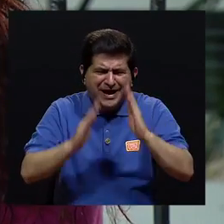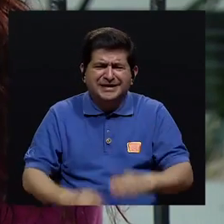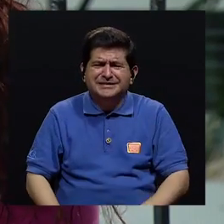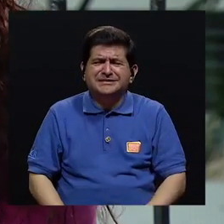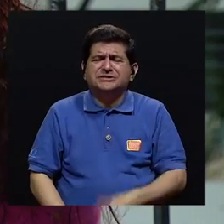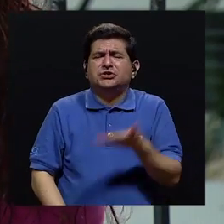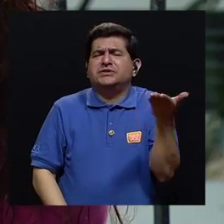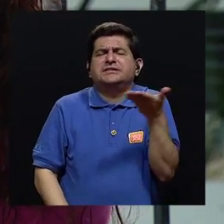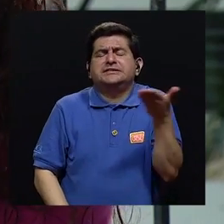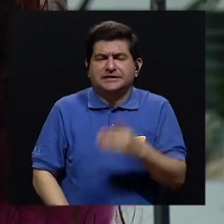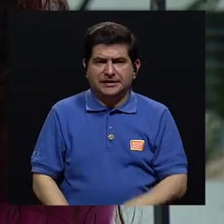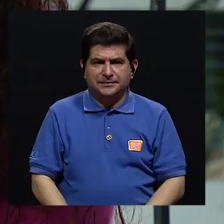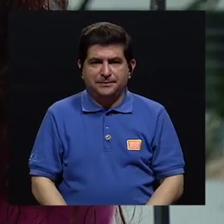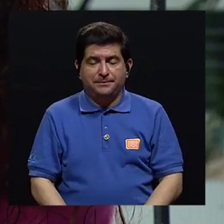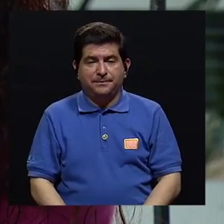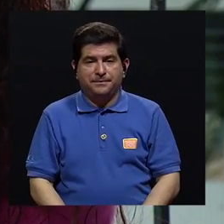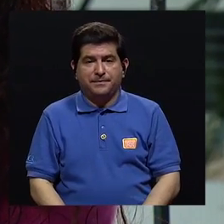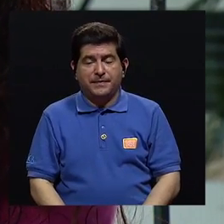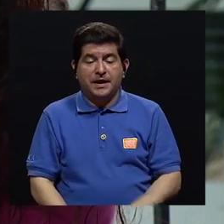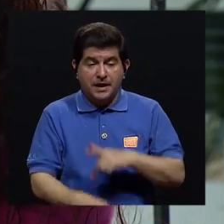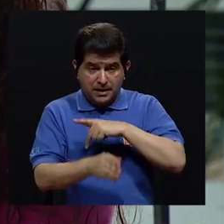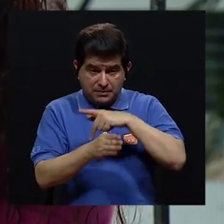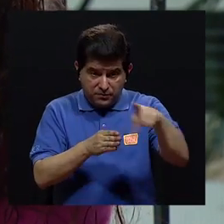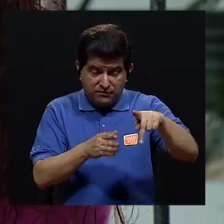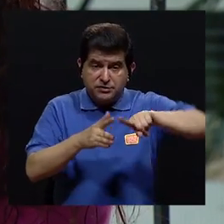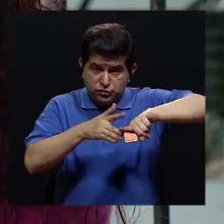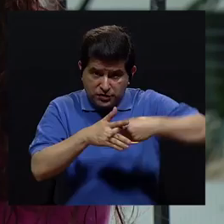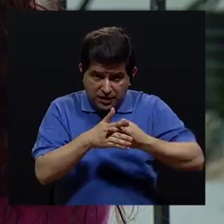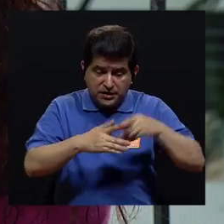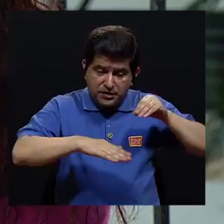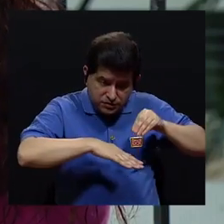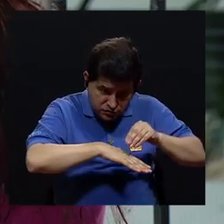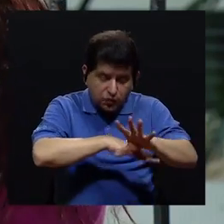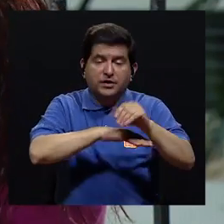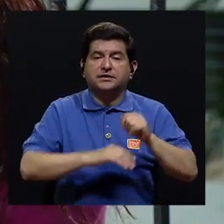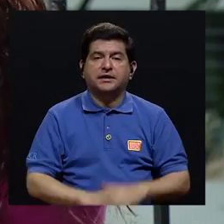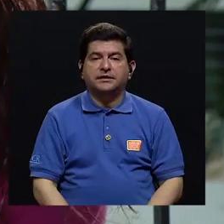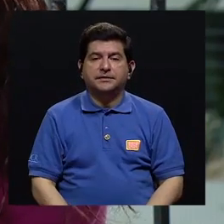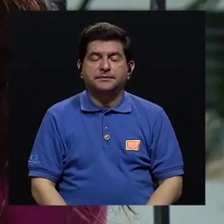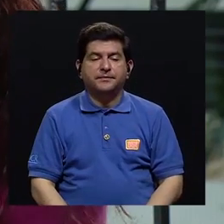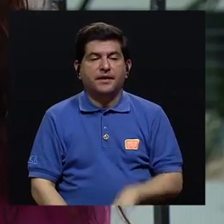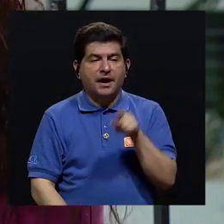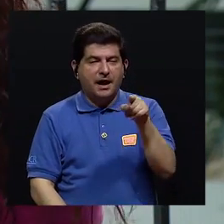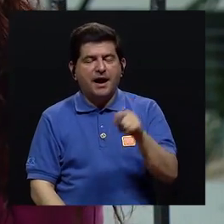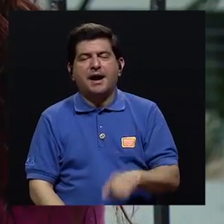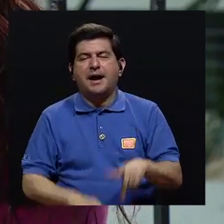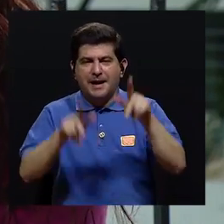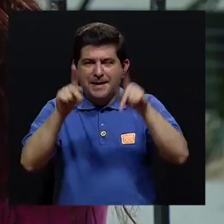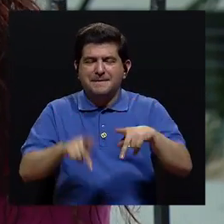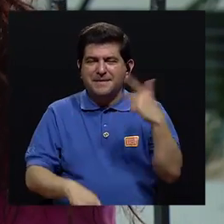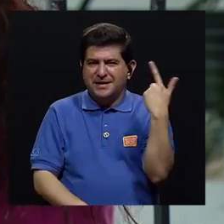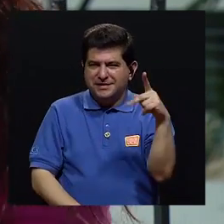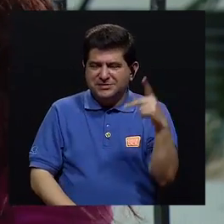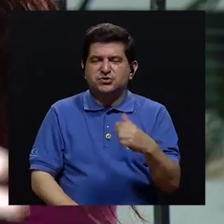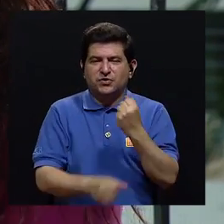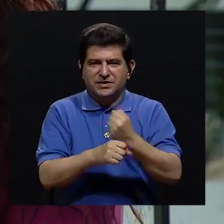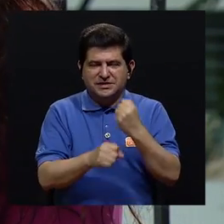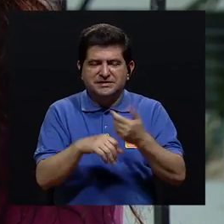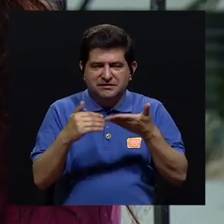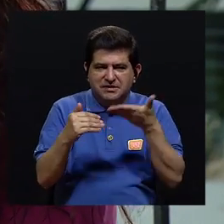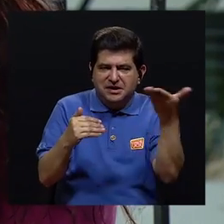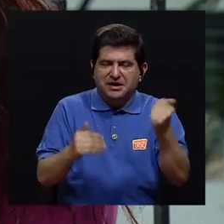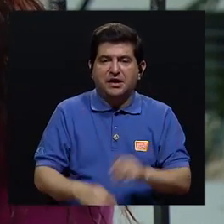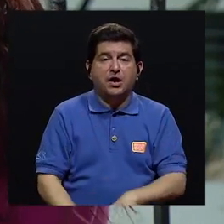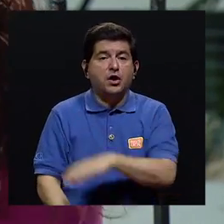crítico. Y aquí es donde la parte del profesional empieza a orientar, a decir: bueno, aquí se exponen más personas, entonces trabajemos sobre